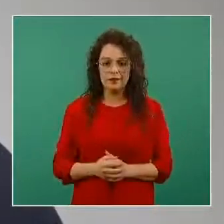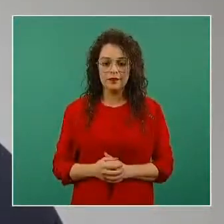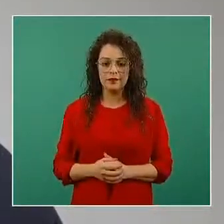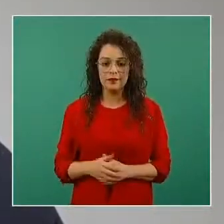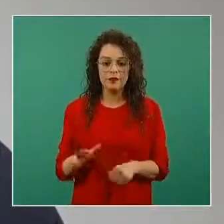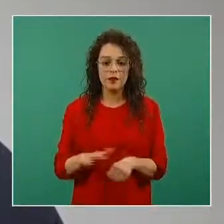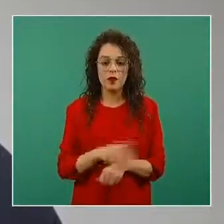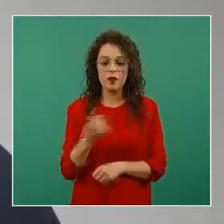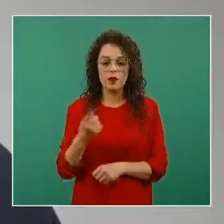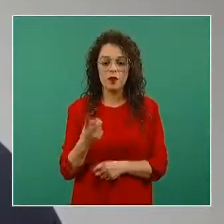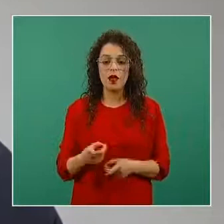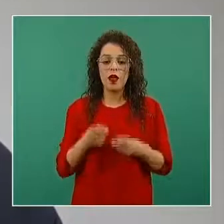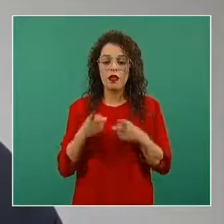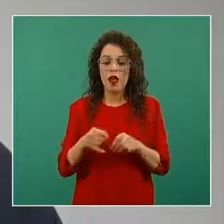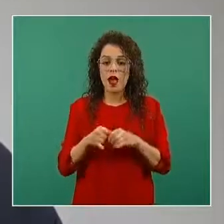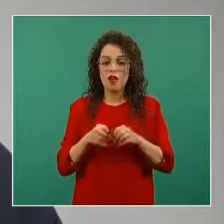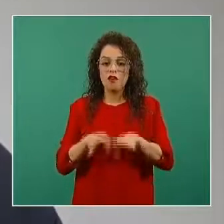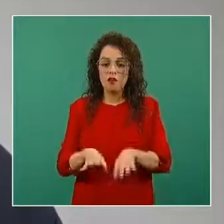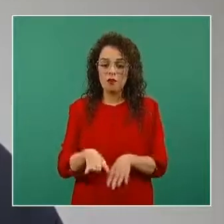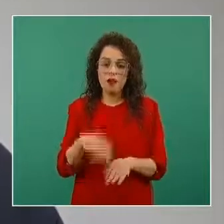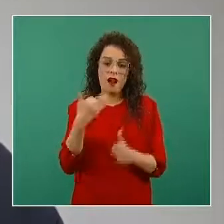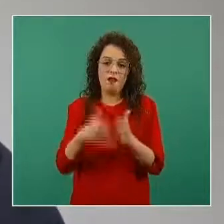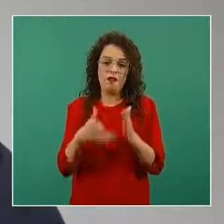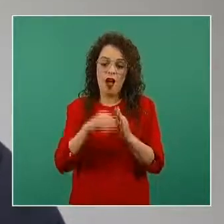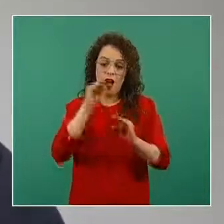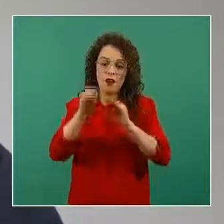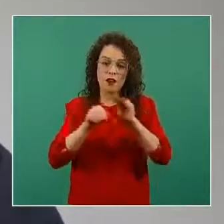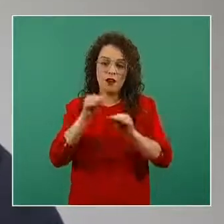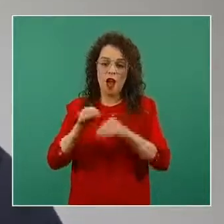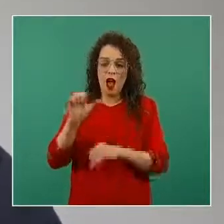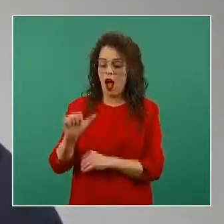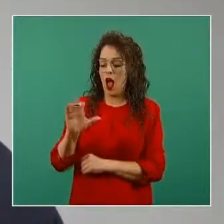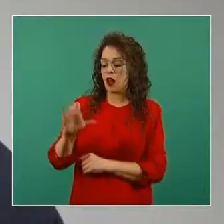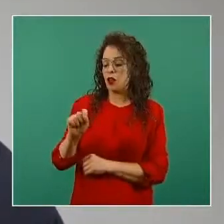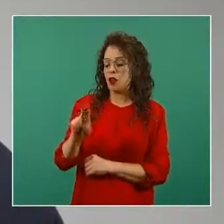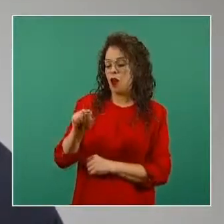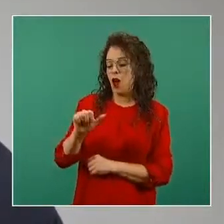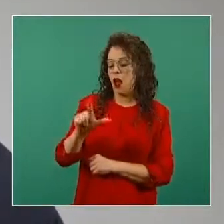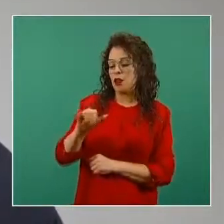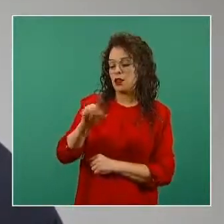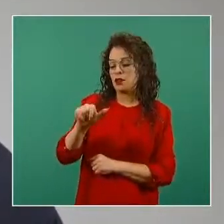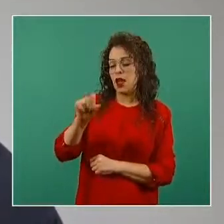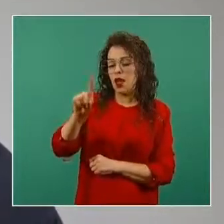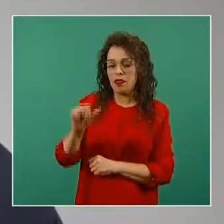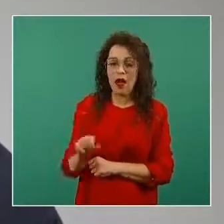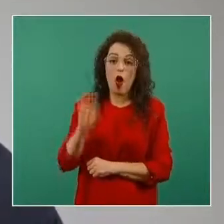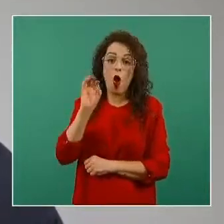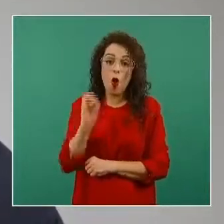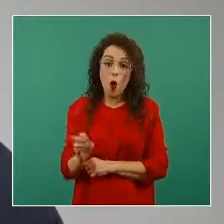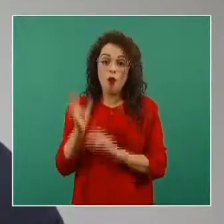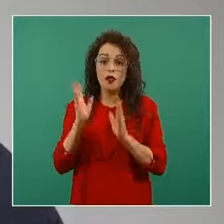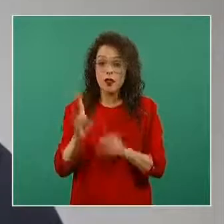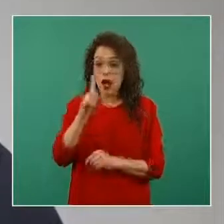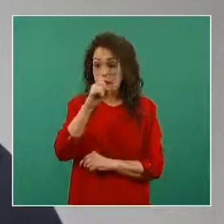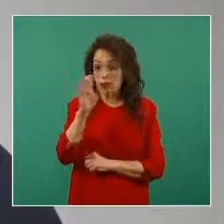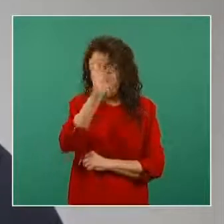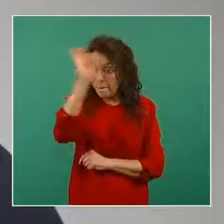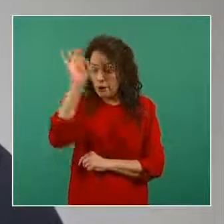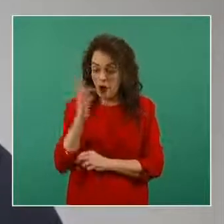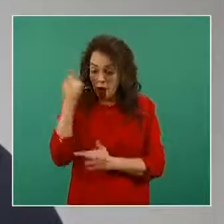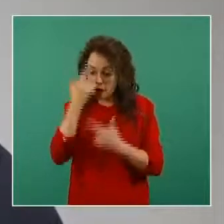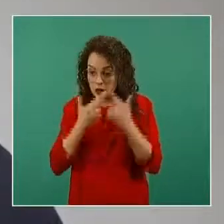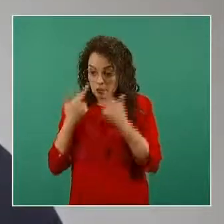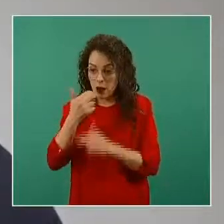dando la información no actualizada o no 100% ya validada con la entidad, y entonces se